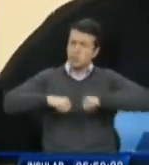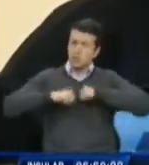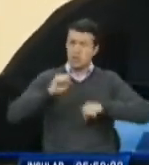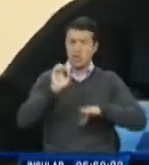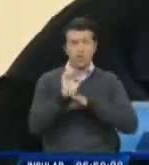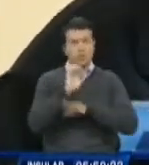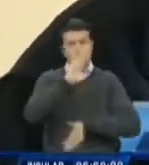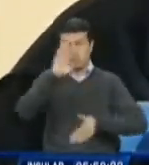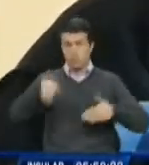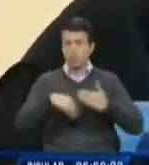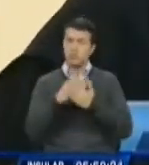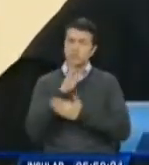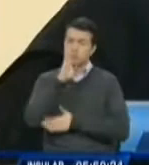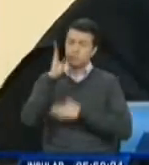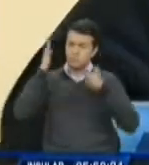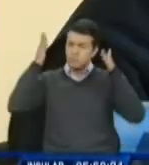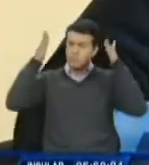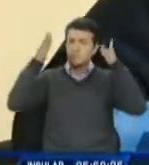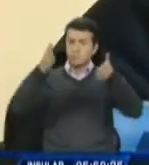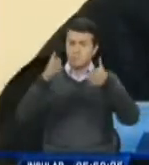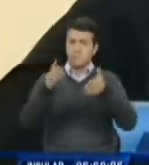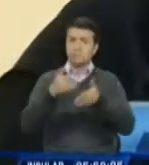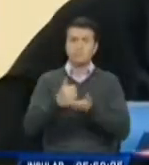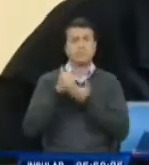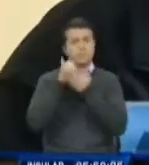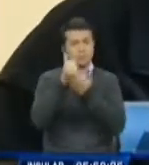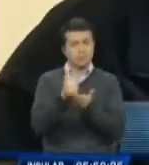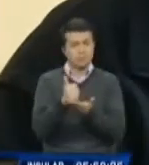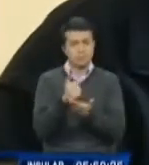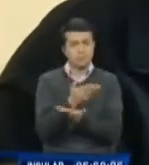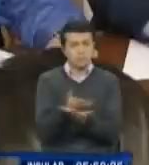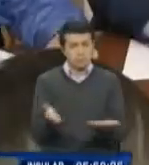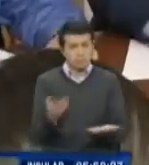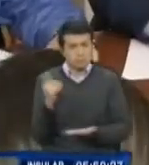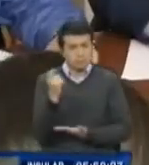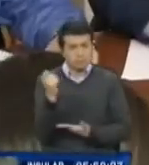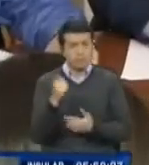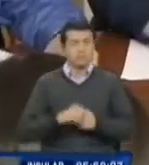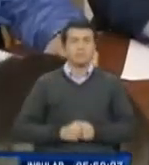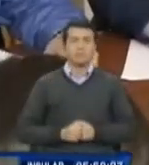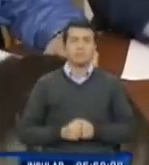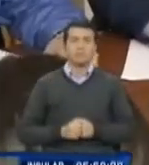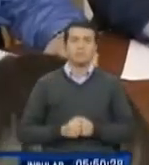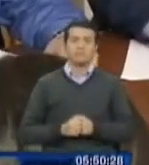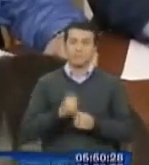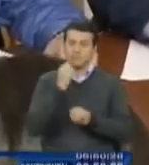tienen que estar enfocado a poder atender estas necesidades eduardo córdova ecuador-tv